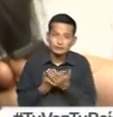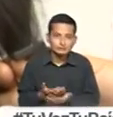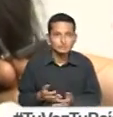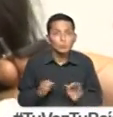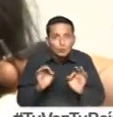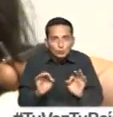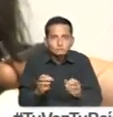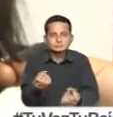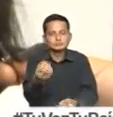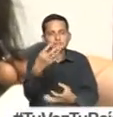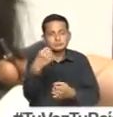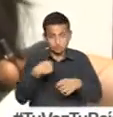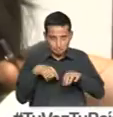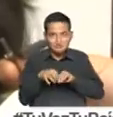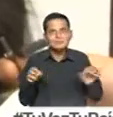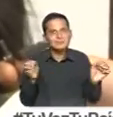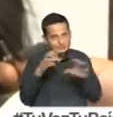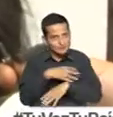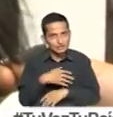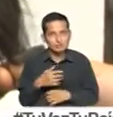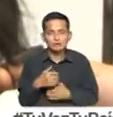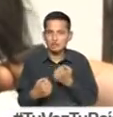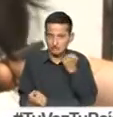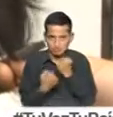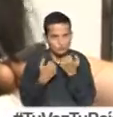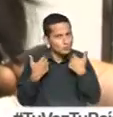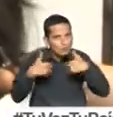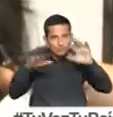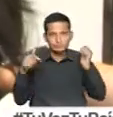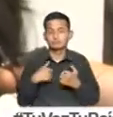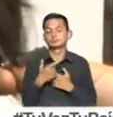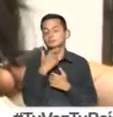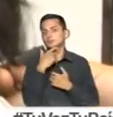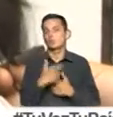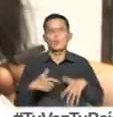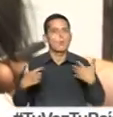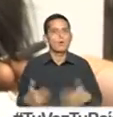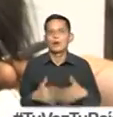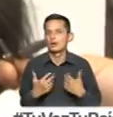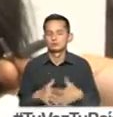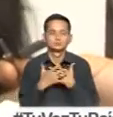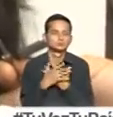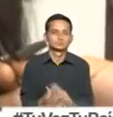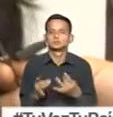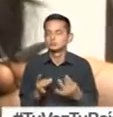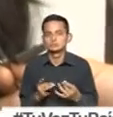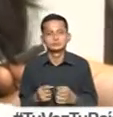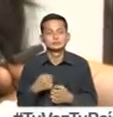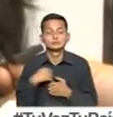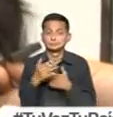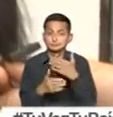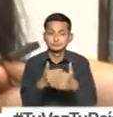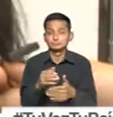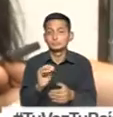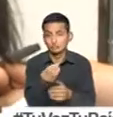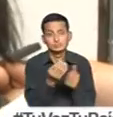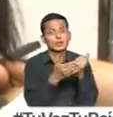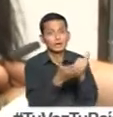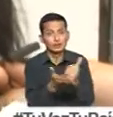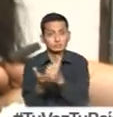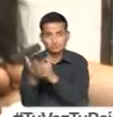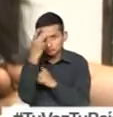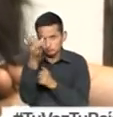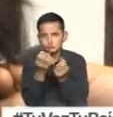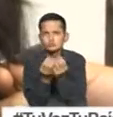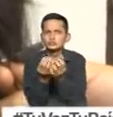me dicen que tengo la beca, me pueden apoyar en lo que quieran. O sea, es grandioso, me encantó. Y espero que sigan ayudando así los chicos, porque hay